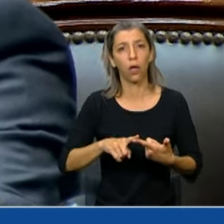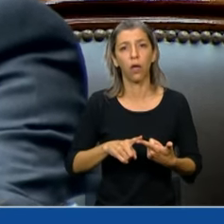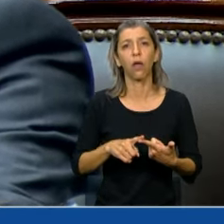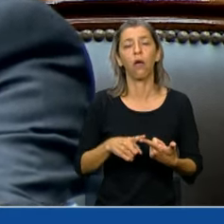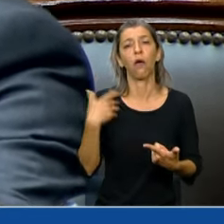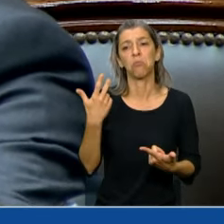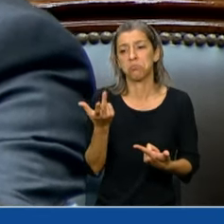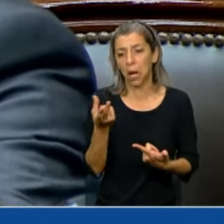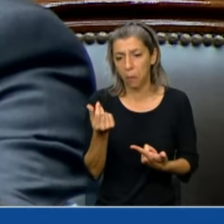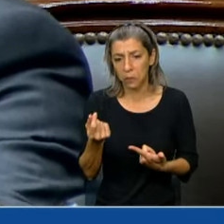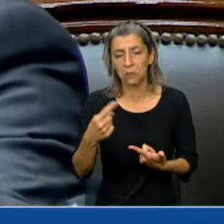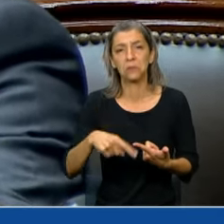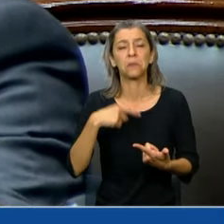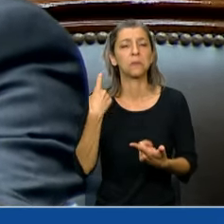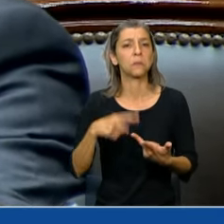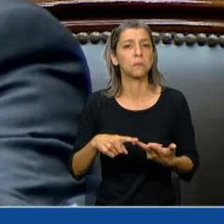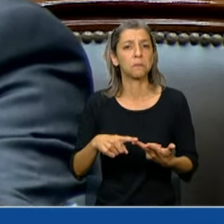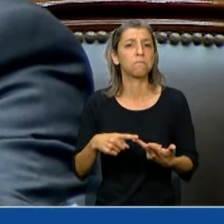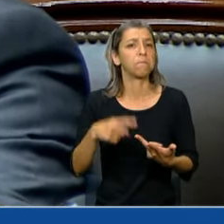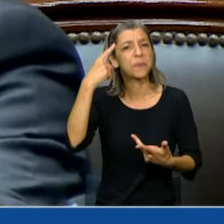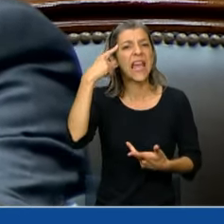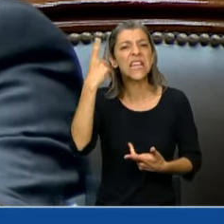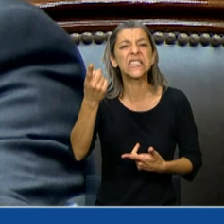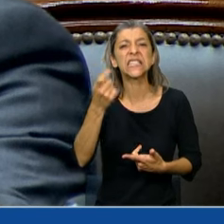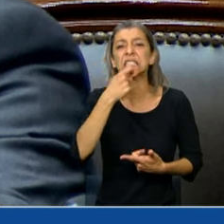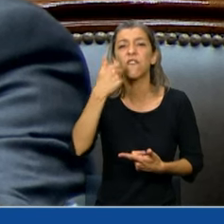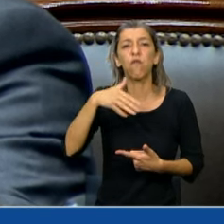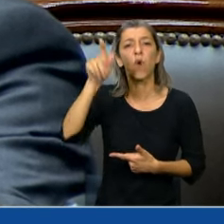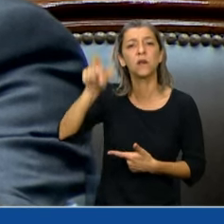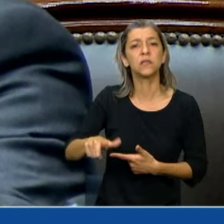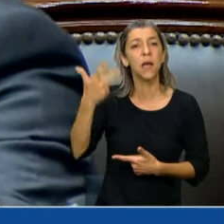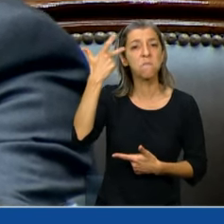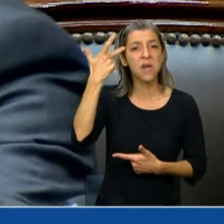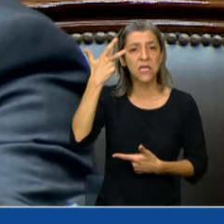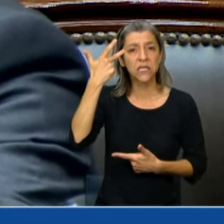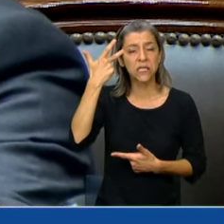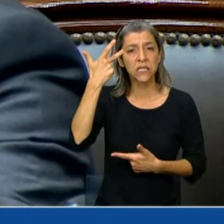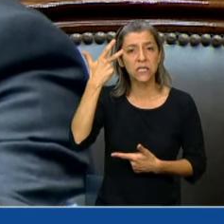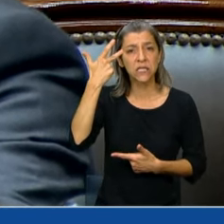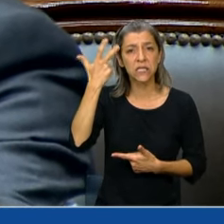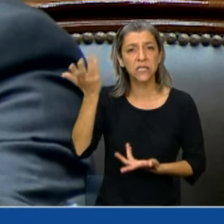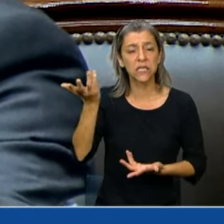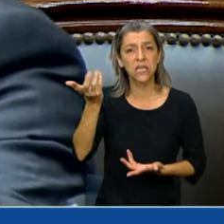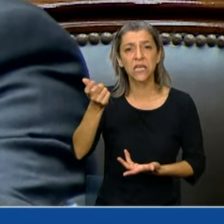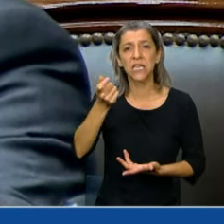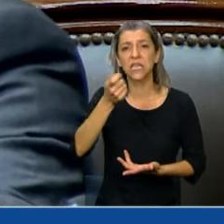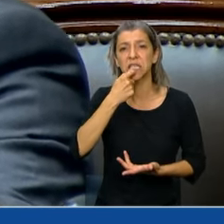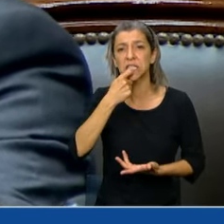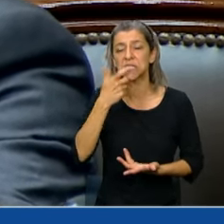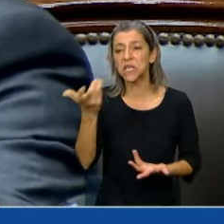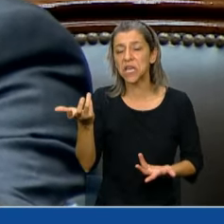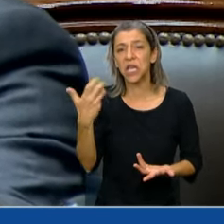uno hace Qué sería de Messi sin competencia probablemente Messi seguiría jugando el de barri